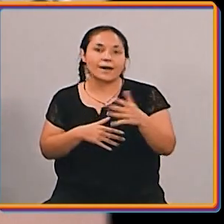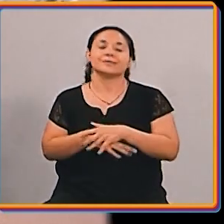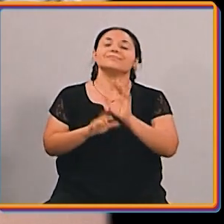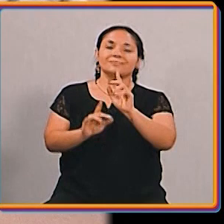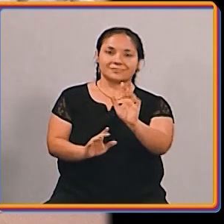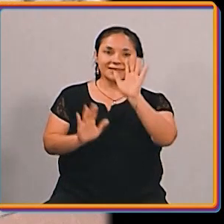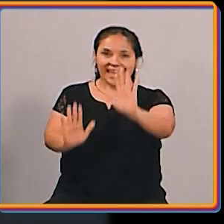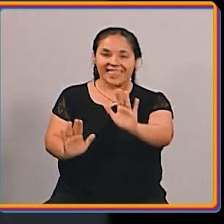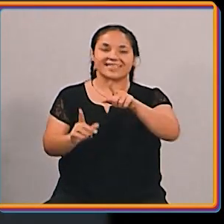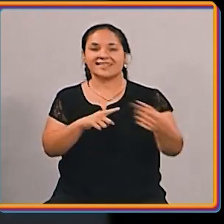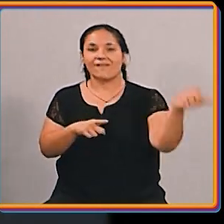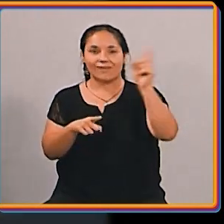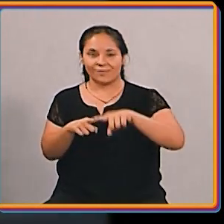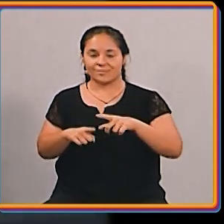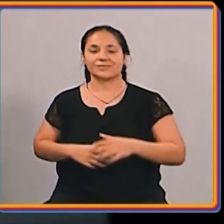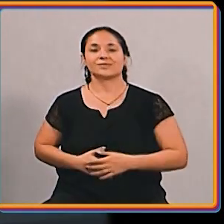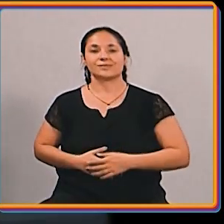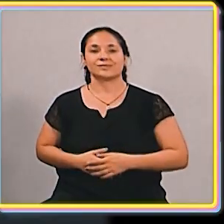te muevas, que ya volvemos.